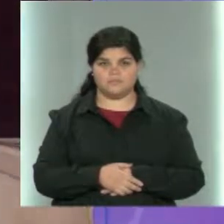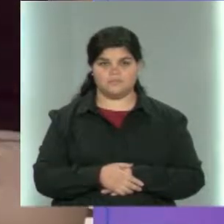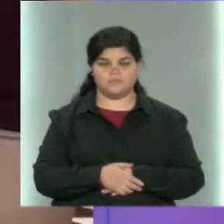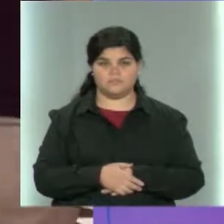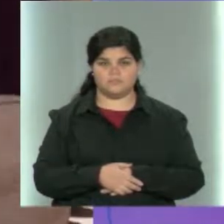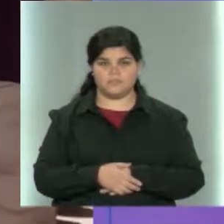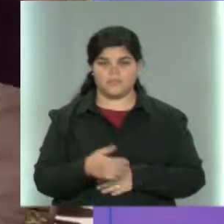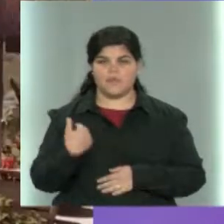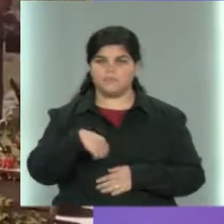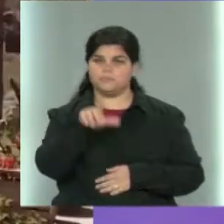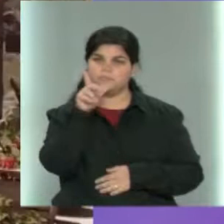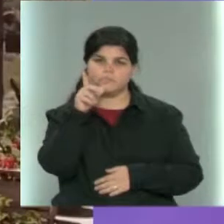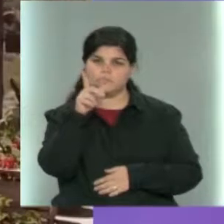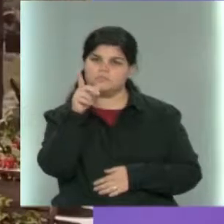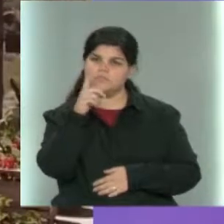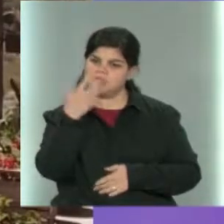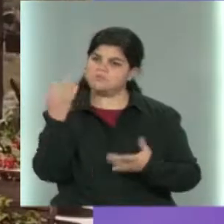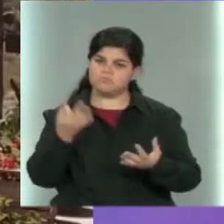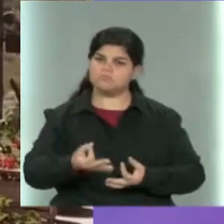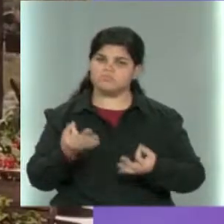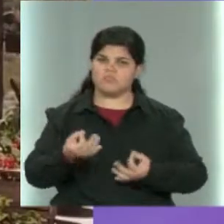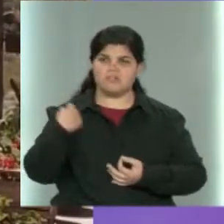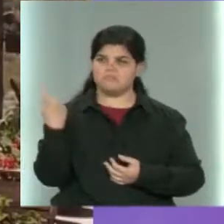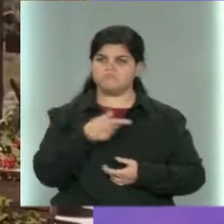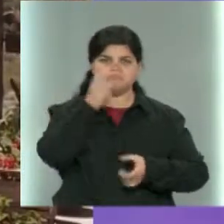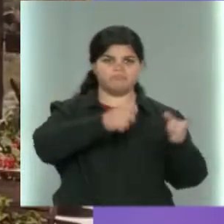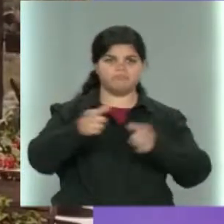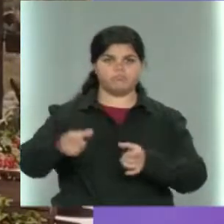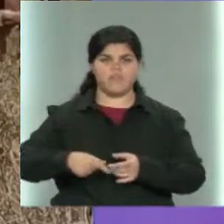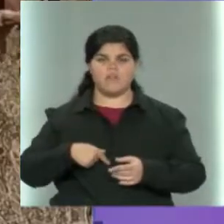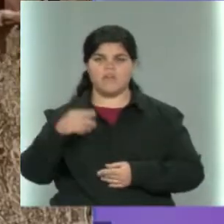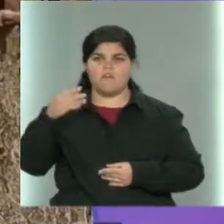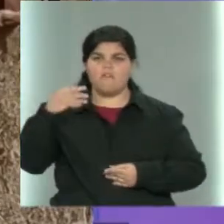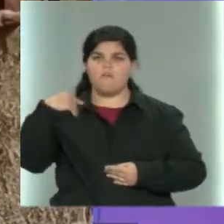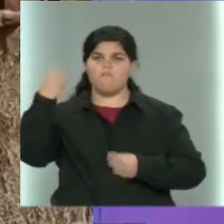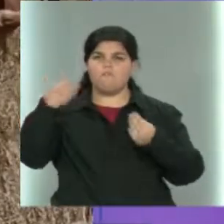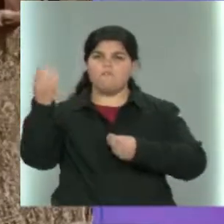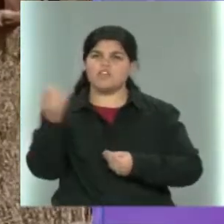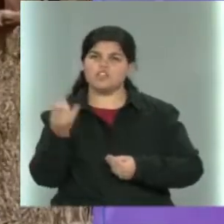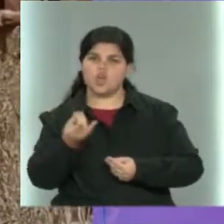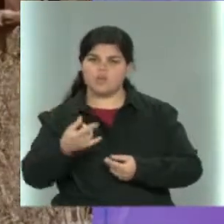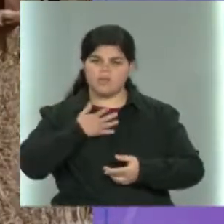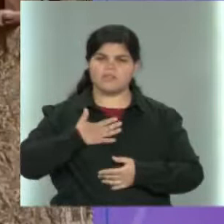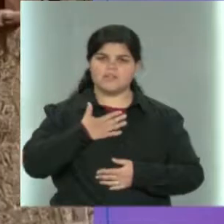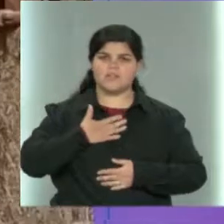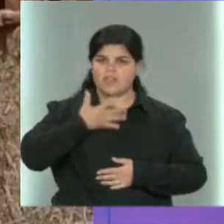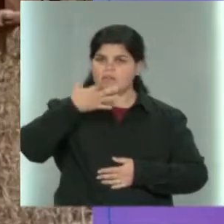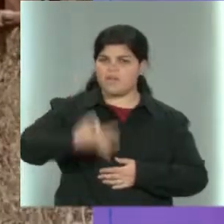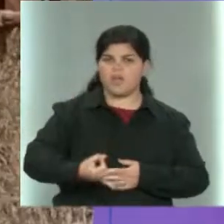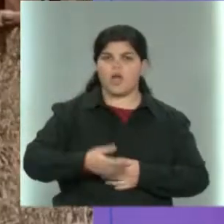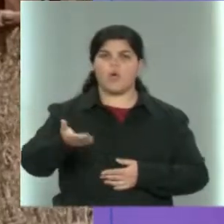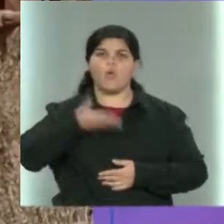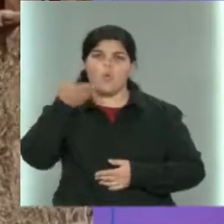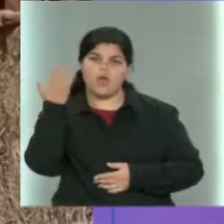Me parece que habla muy bien de nosotros esto de poder tomarnos tan en serio la ficción. Los cuentos, las novelas, la